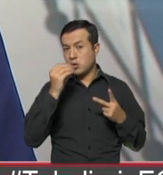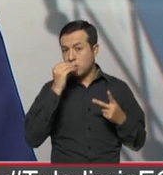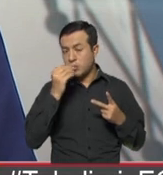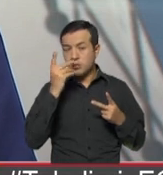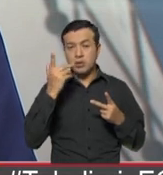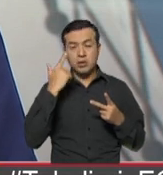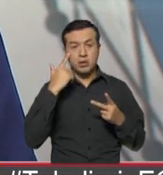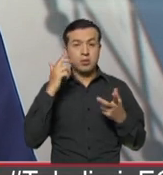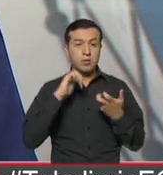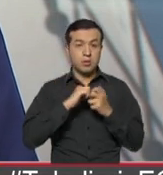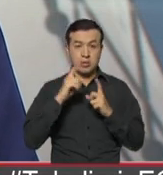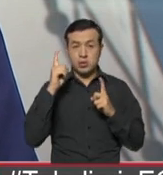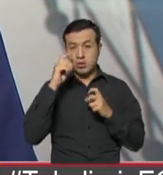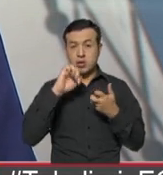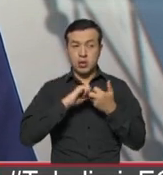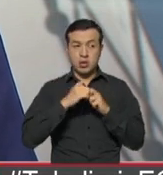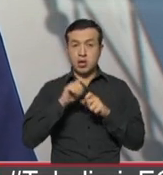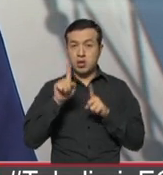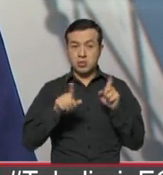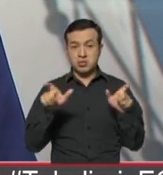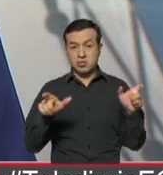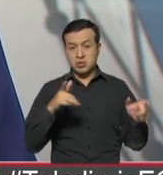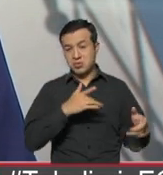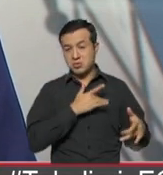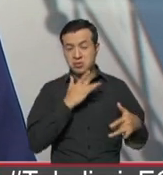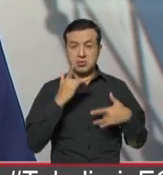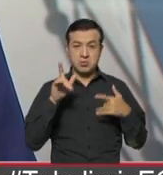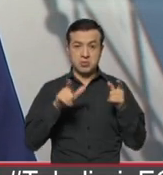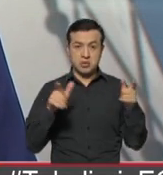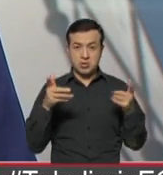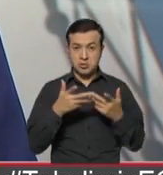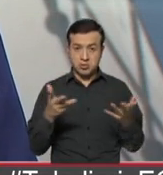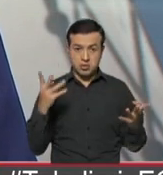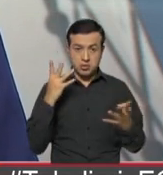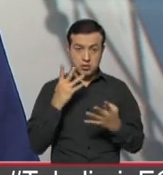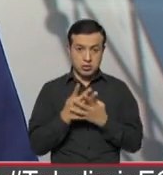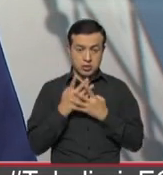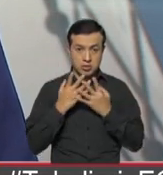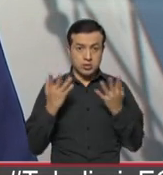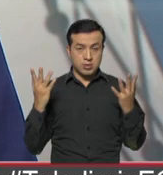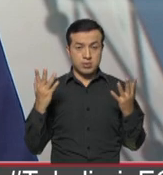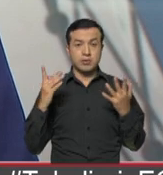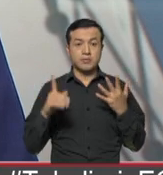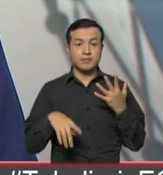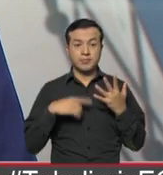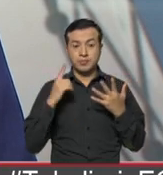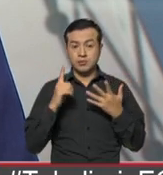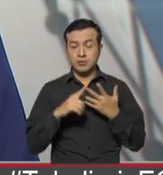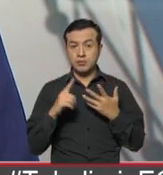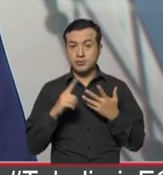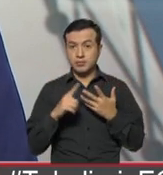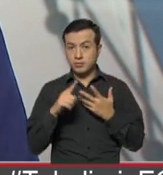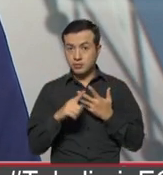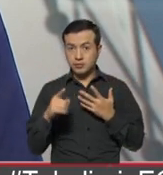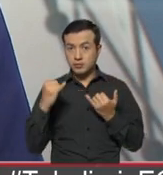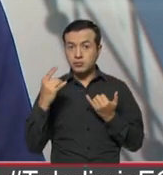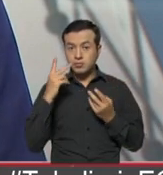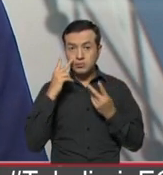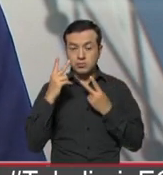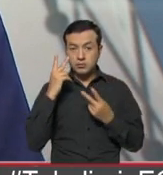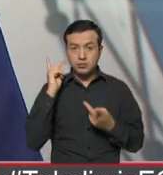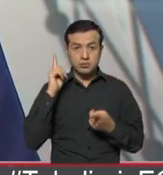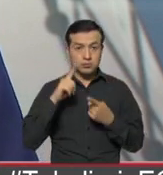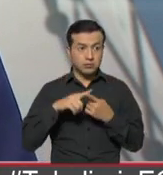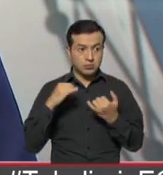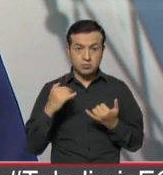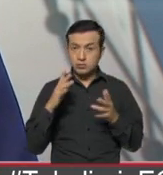que también ha generado muchas molestias por parte de las personas privadas de su libertad. Y también, en este momento vemos que no